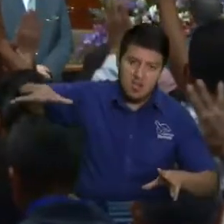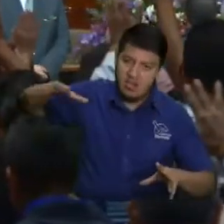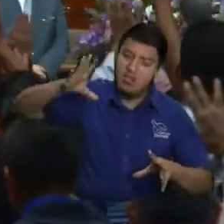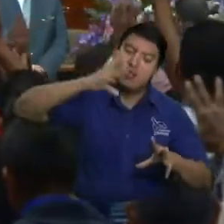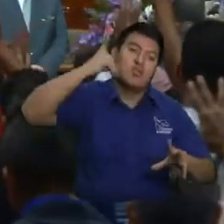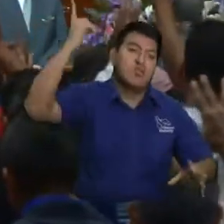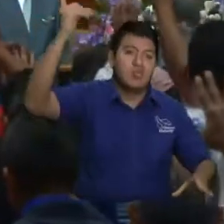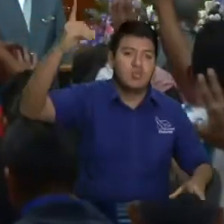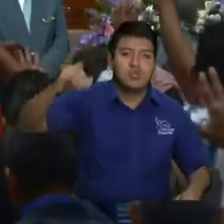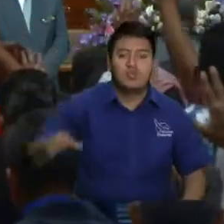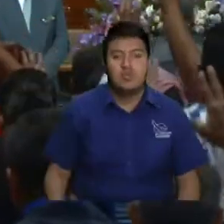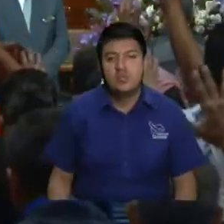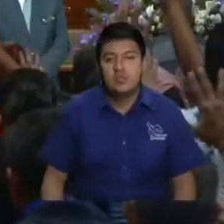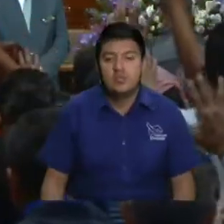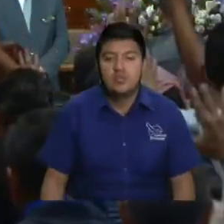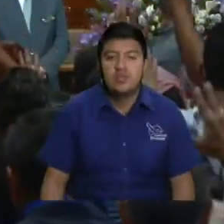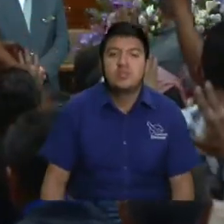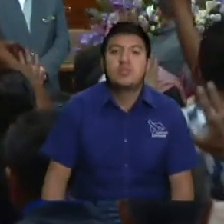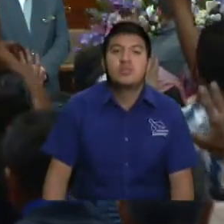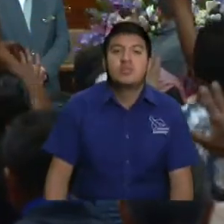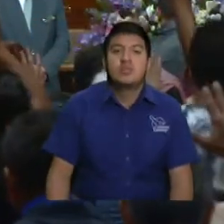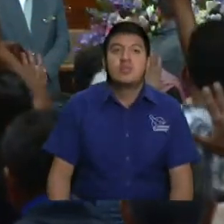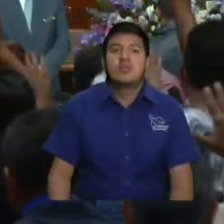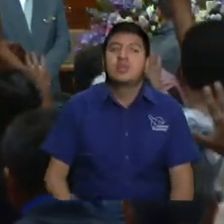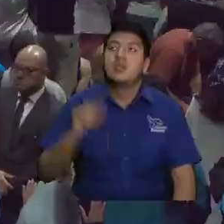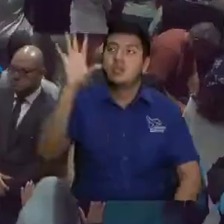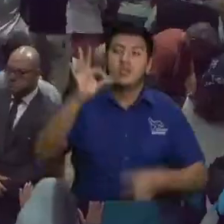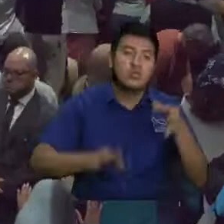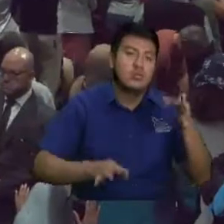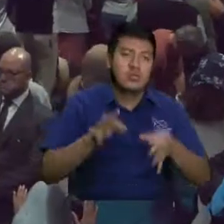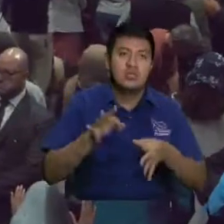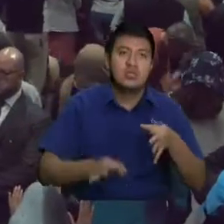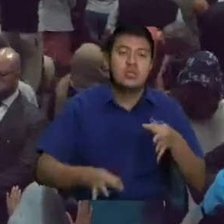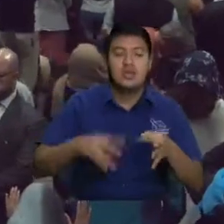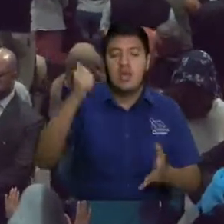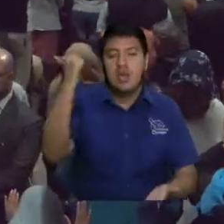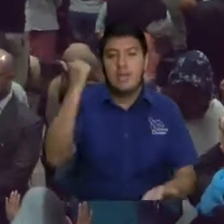del reino de Dios y de su justicia.